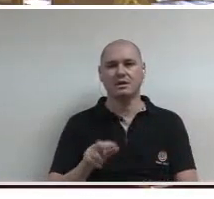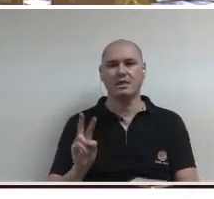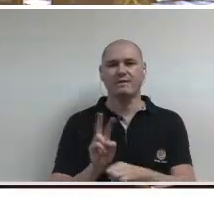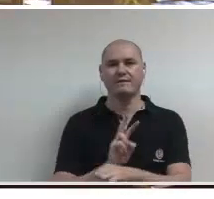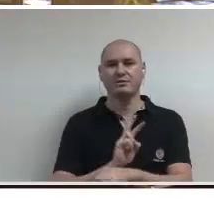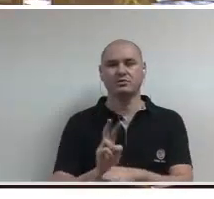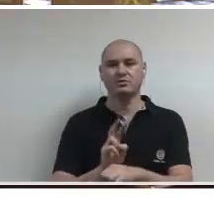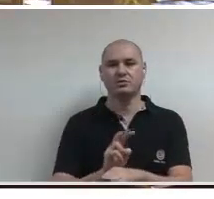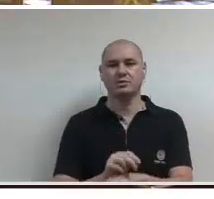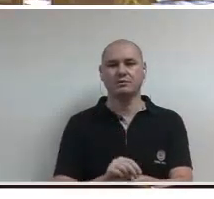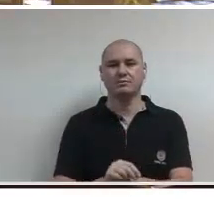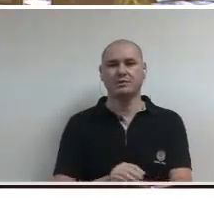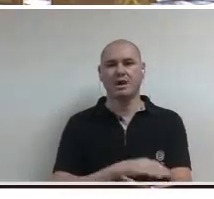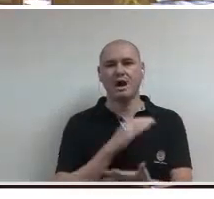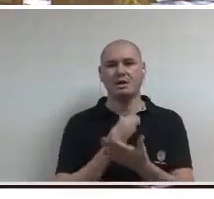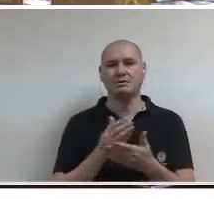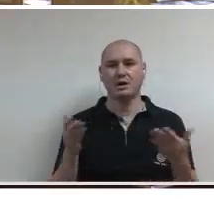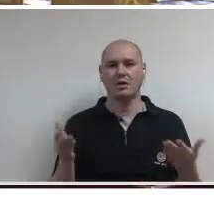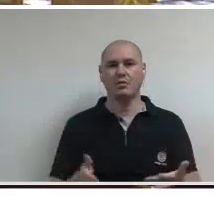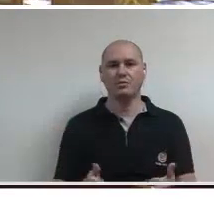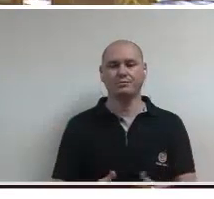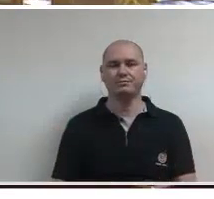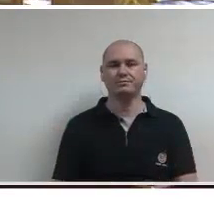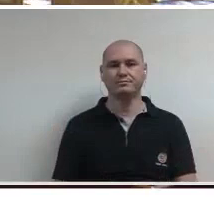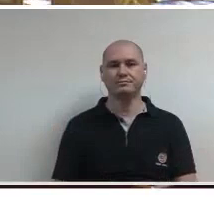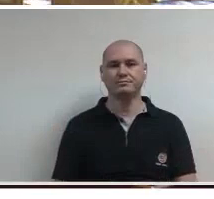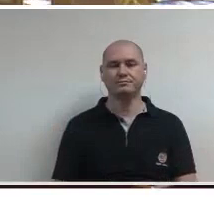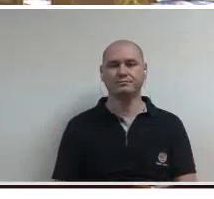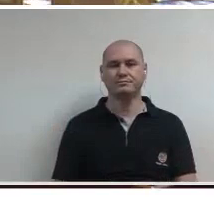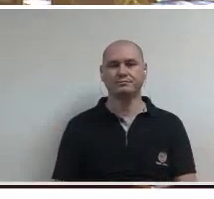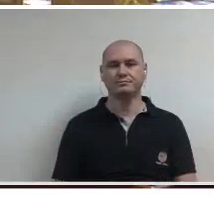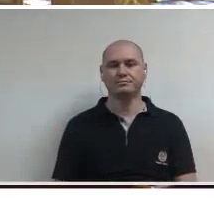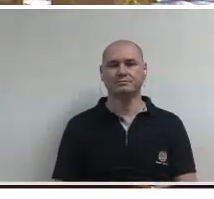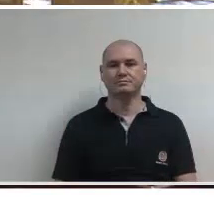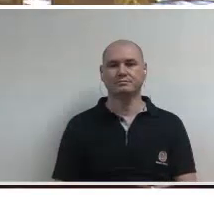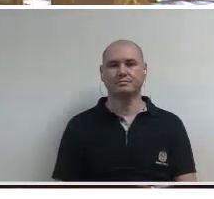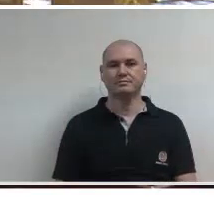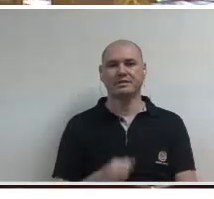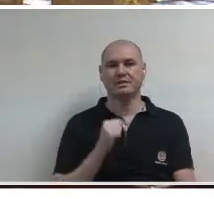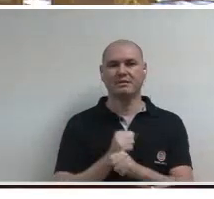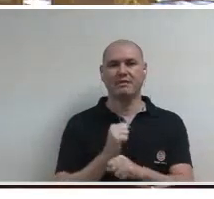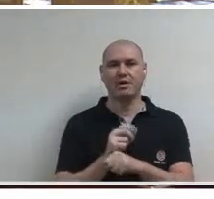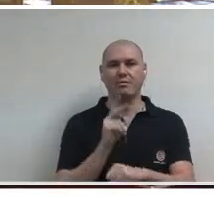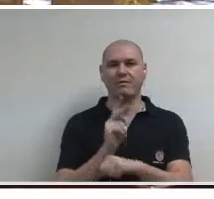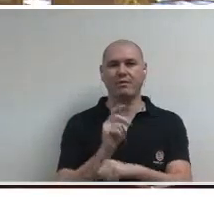2000, actuario 2012-2015 PB, ja, defensora 2015 Diana PB,